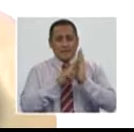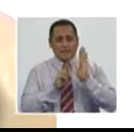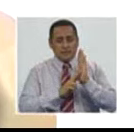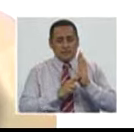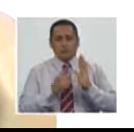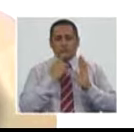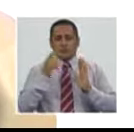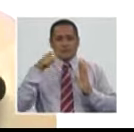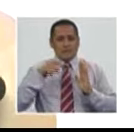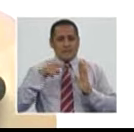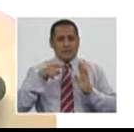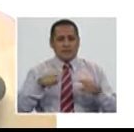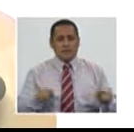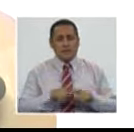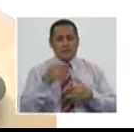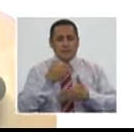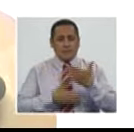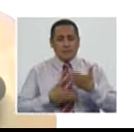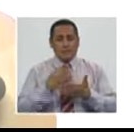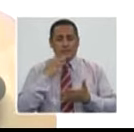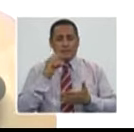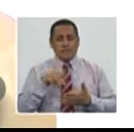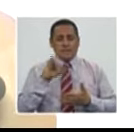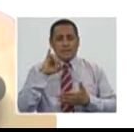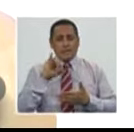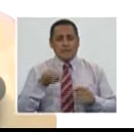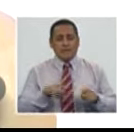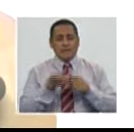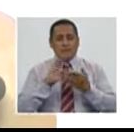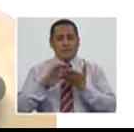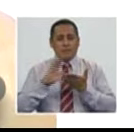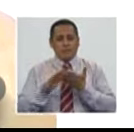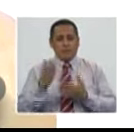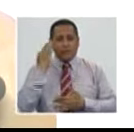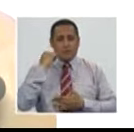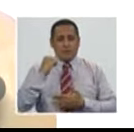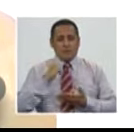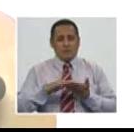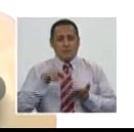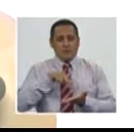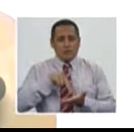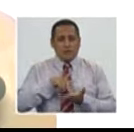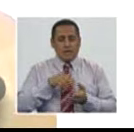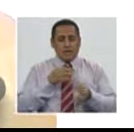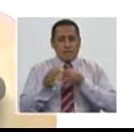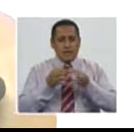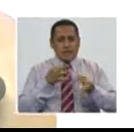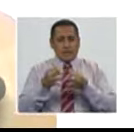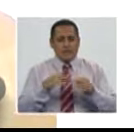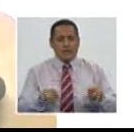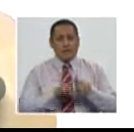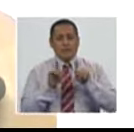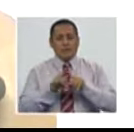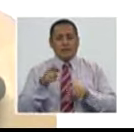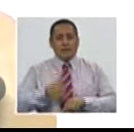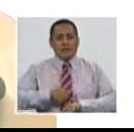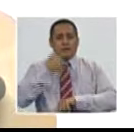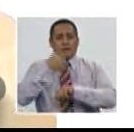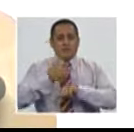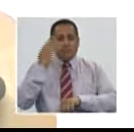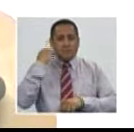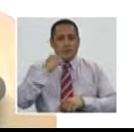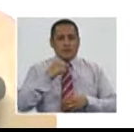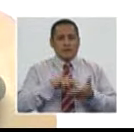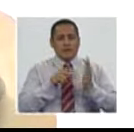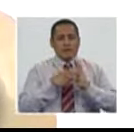requisitos son necesarios Además del documento de viaje la autorización de estas autorizaciones que te mencionaba para que la autoridad